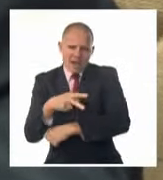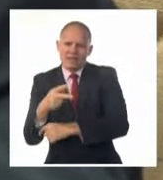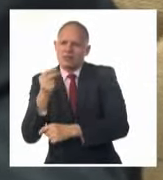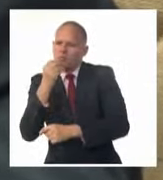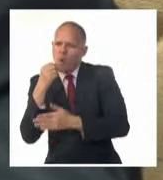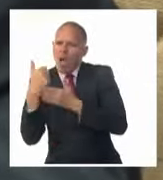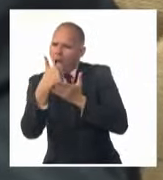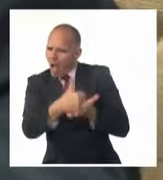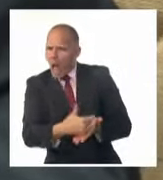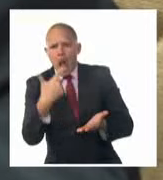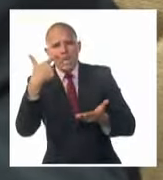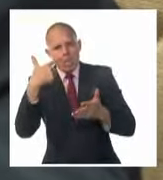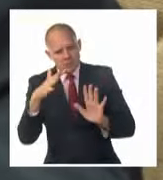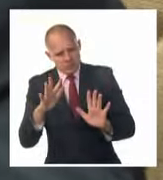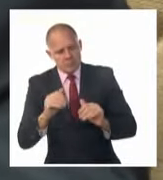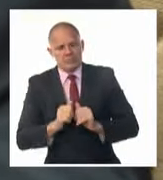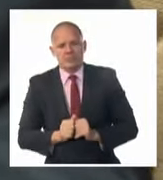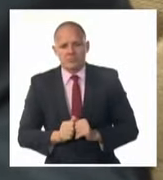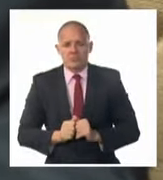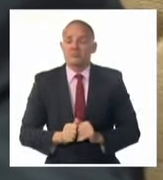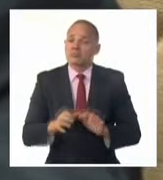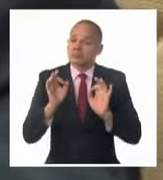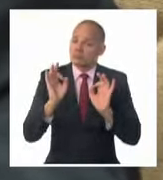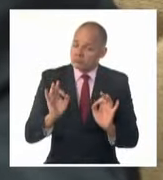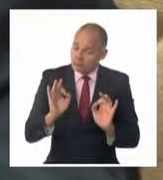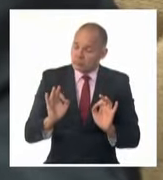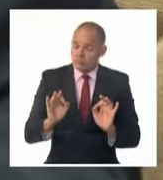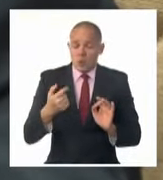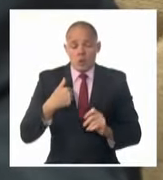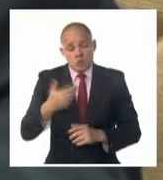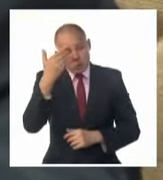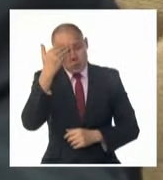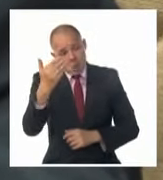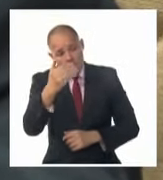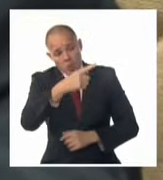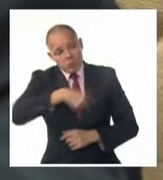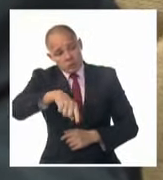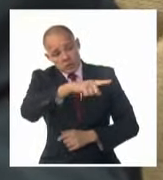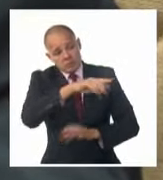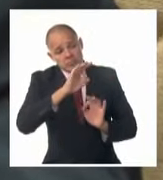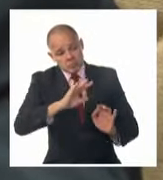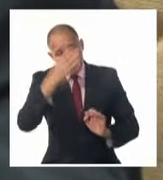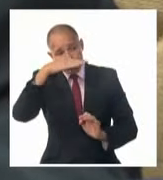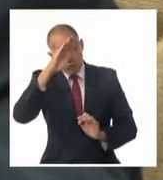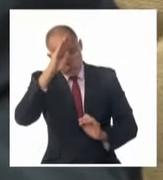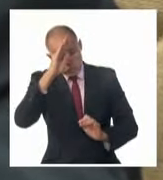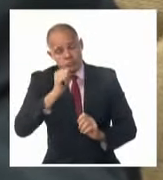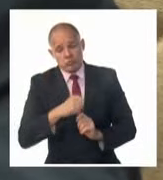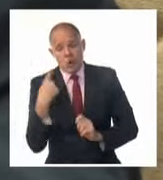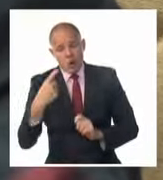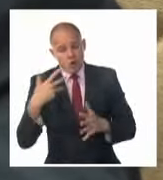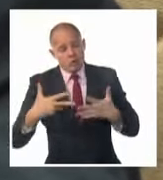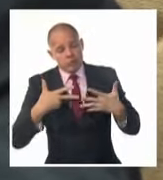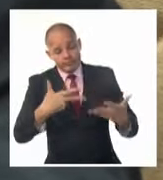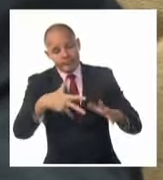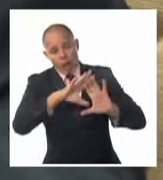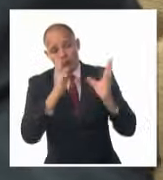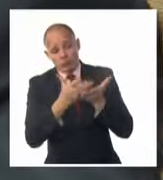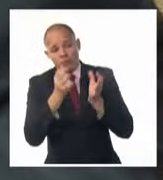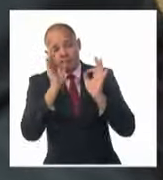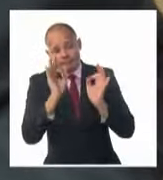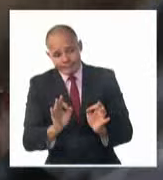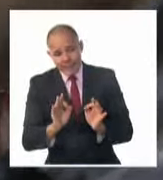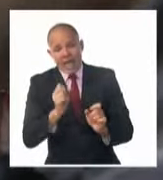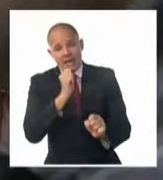Pero bueno, se agradece y se solicita su participación y le dedicamos una gran importancia a esta fase